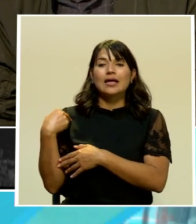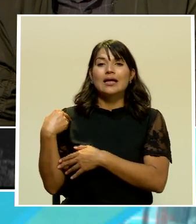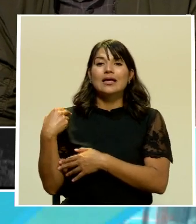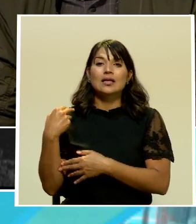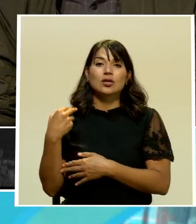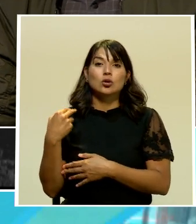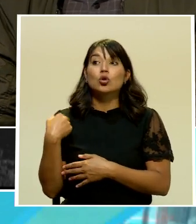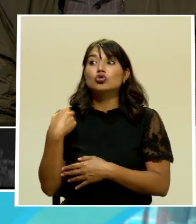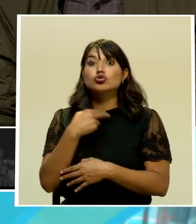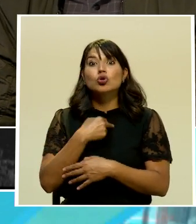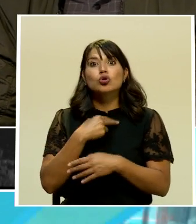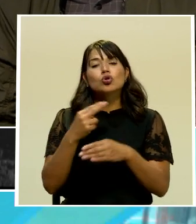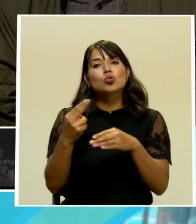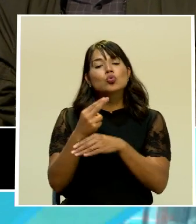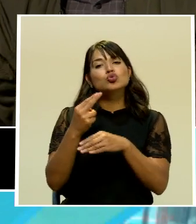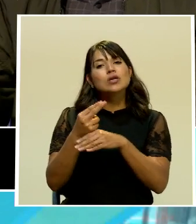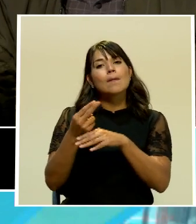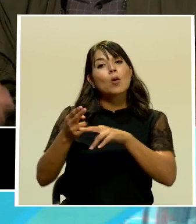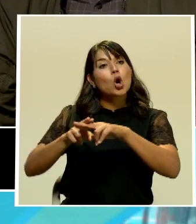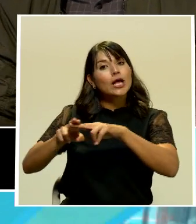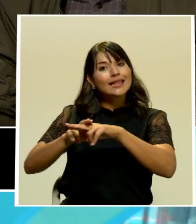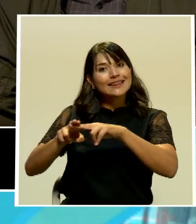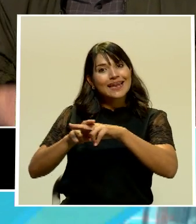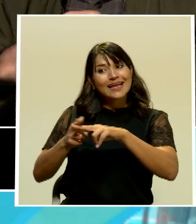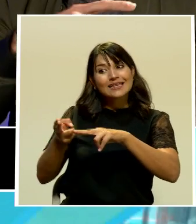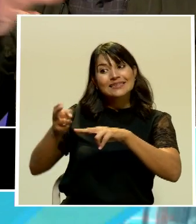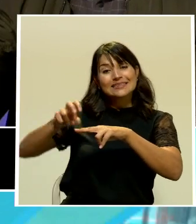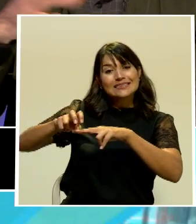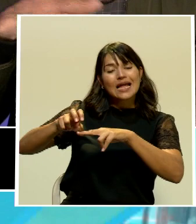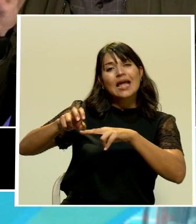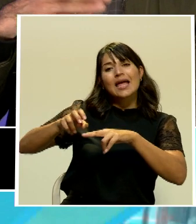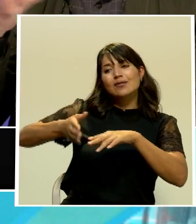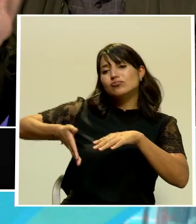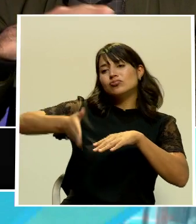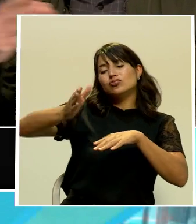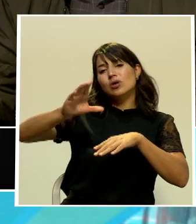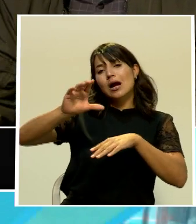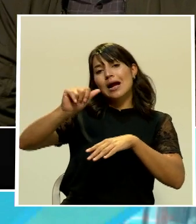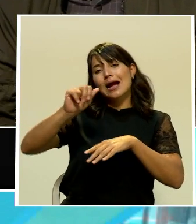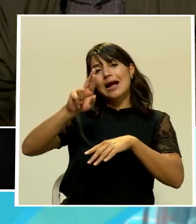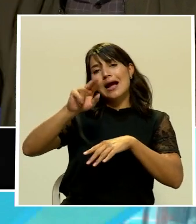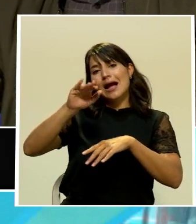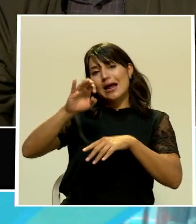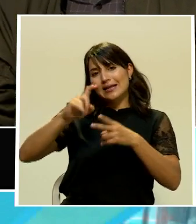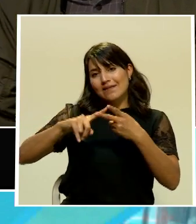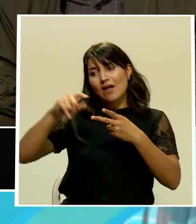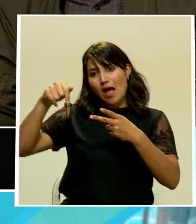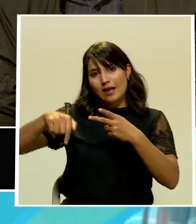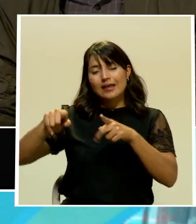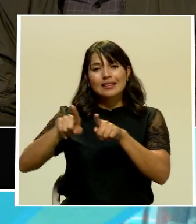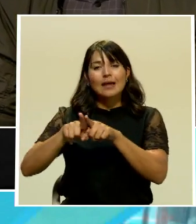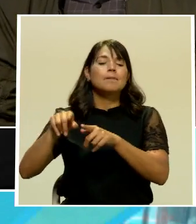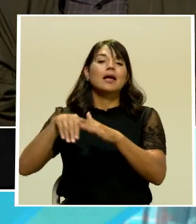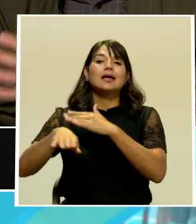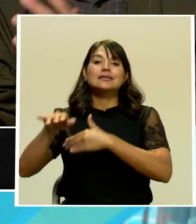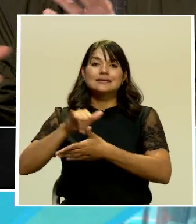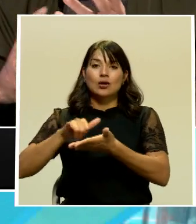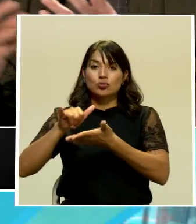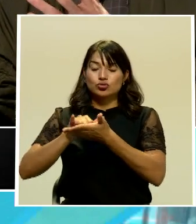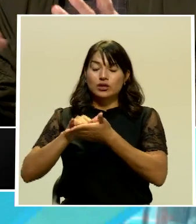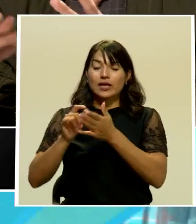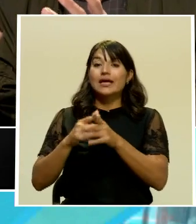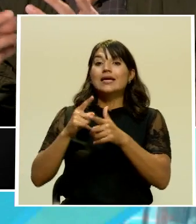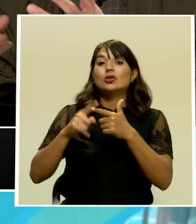la costa Caribe, en todo el Caribe y en el Pacífico, bueno, perdón, y aquí en el Valle Central, en San José. Y entonces